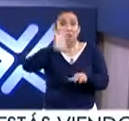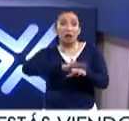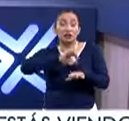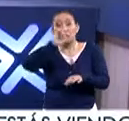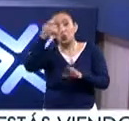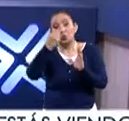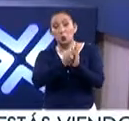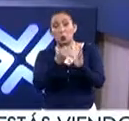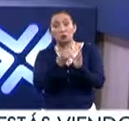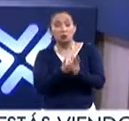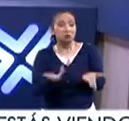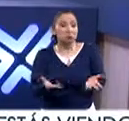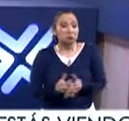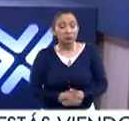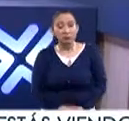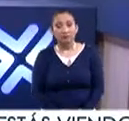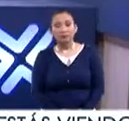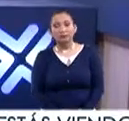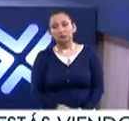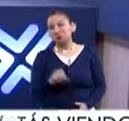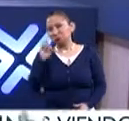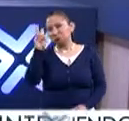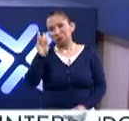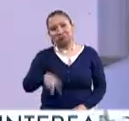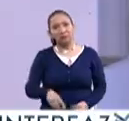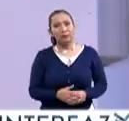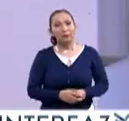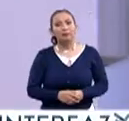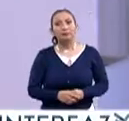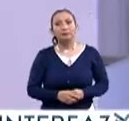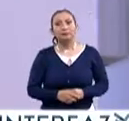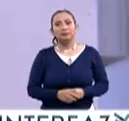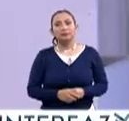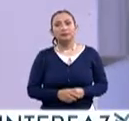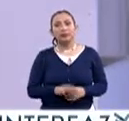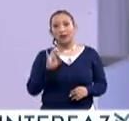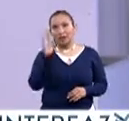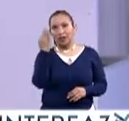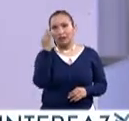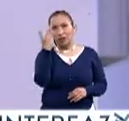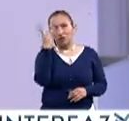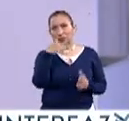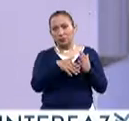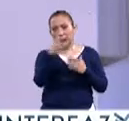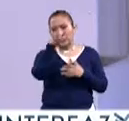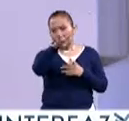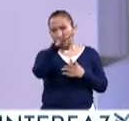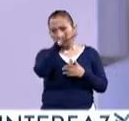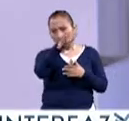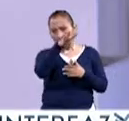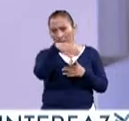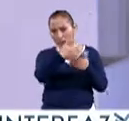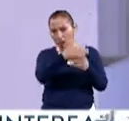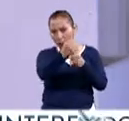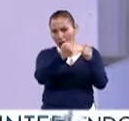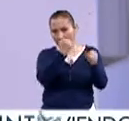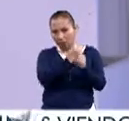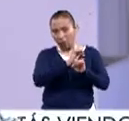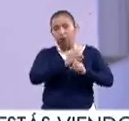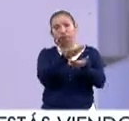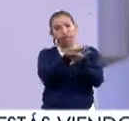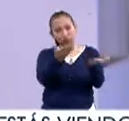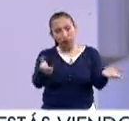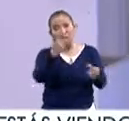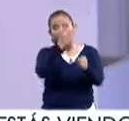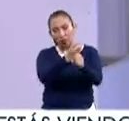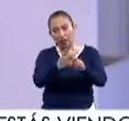que ofrecer nuevas oportunidades definitivamente en febrero del 2019 el año que entra estaremos ofreciendo